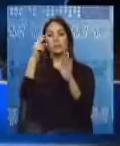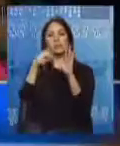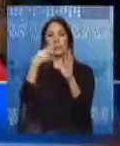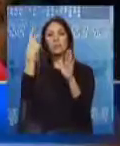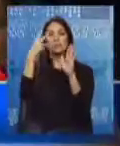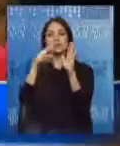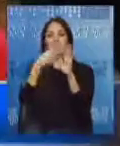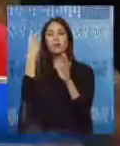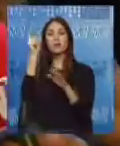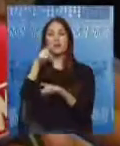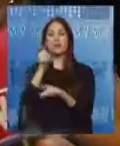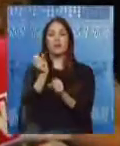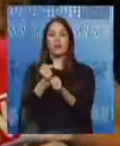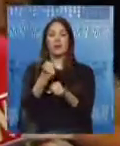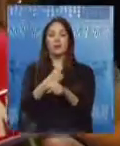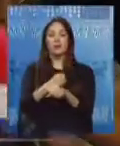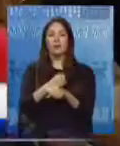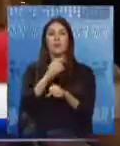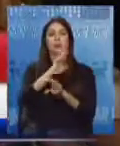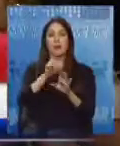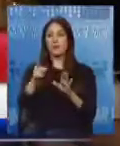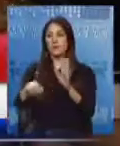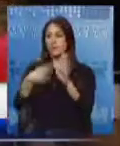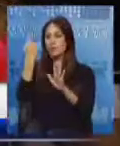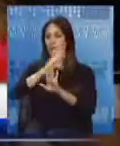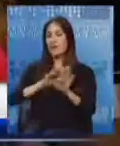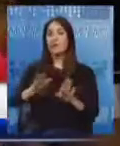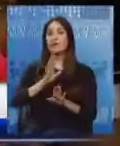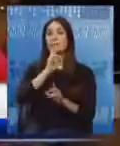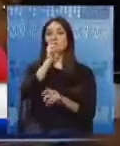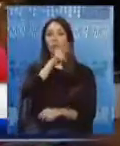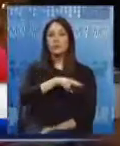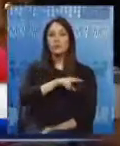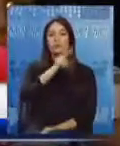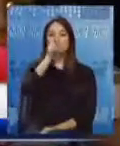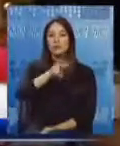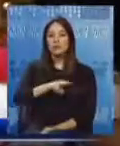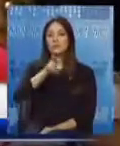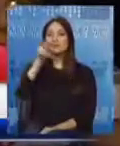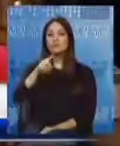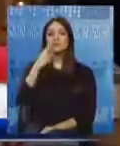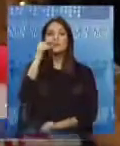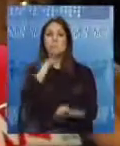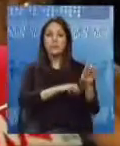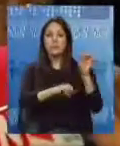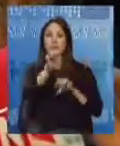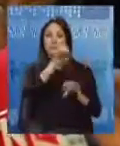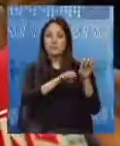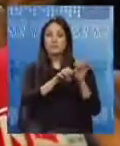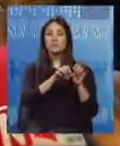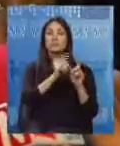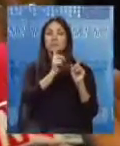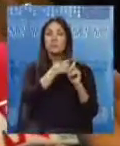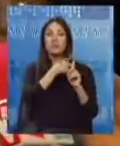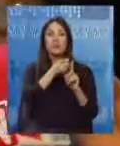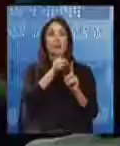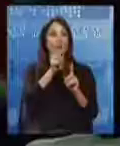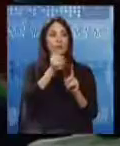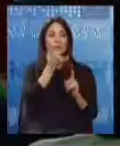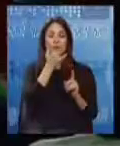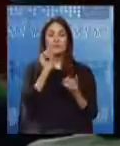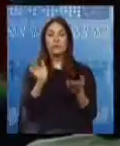entiende a la ciudadanía que no que ya he definitivo cada dos meses vamos a hacer corte evaluativo y evaluativo y veremos los cambios que tengamos que